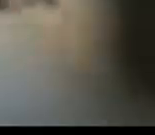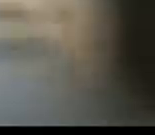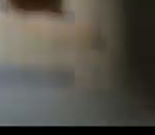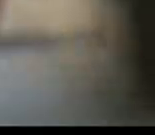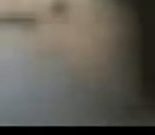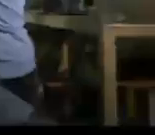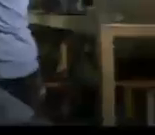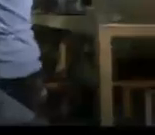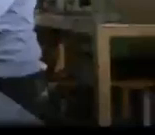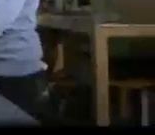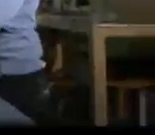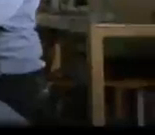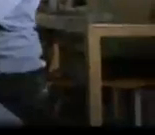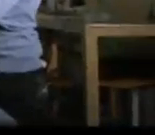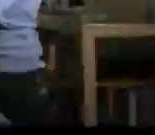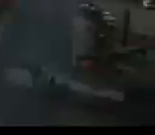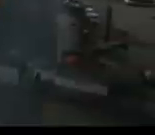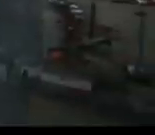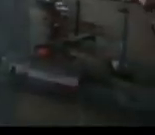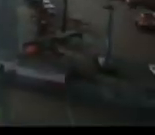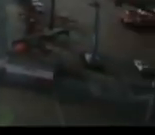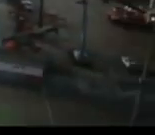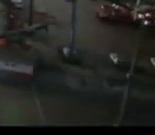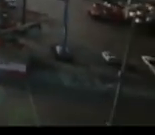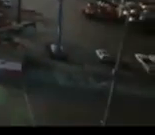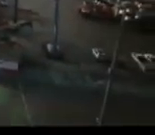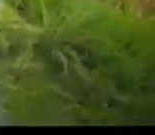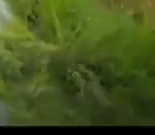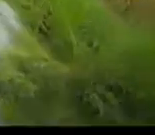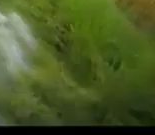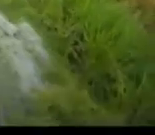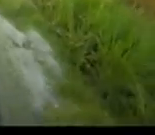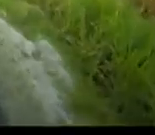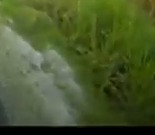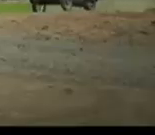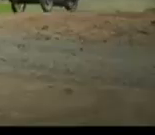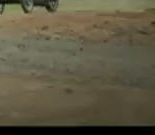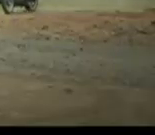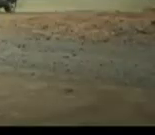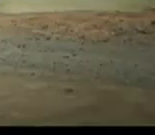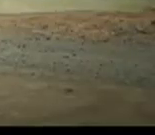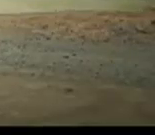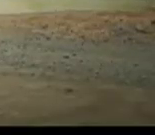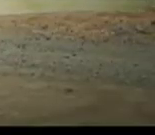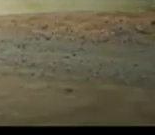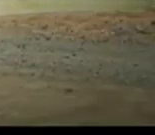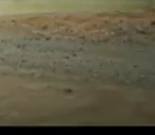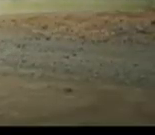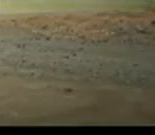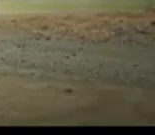y cómo la denominación de origen le pone un sello de calidad internacional.